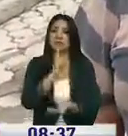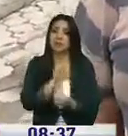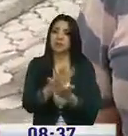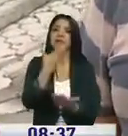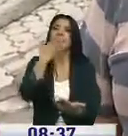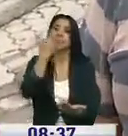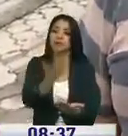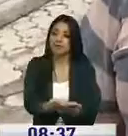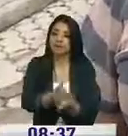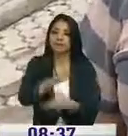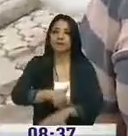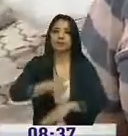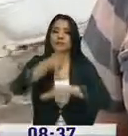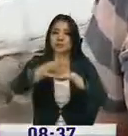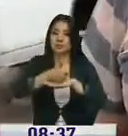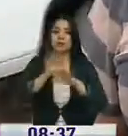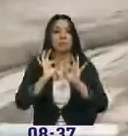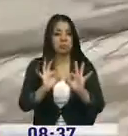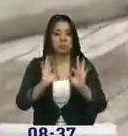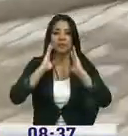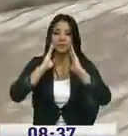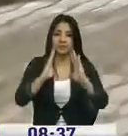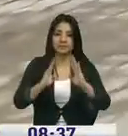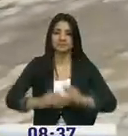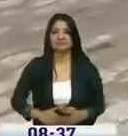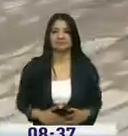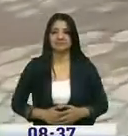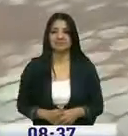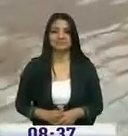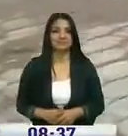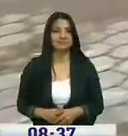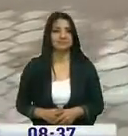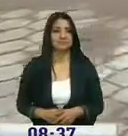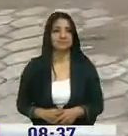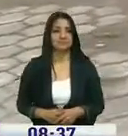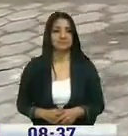agradecerles por la oportuna atención. Informó Priscila Cadena.